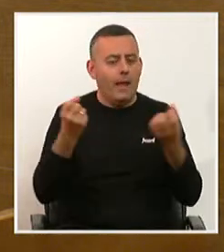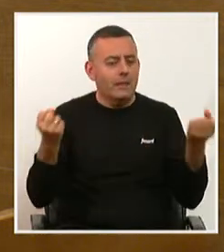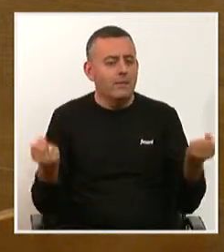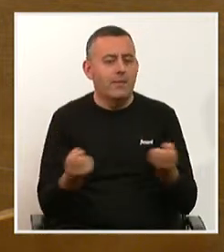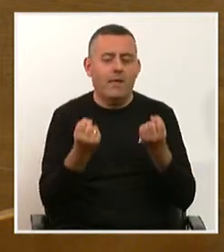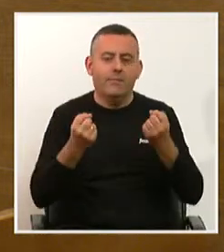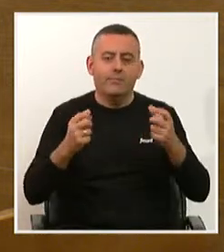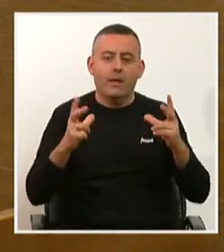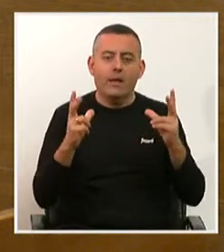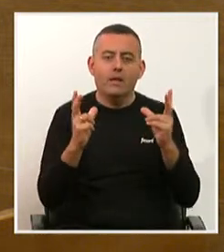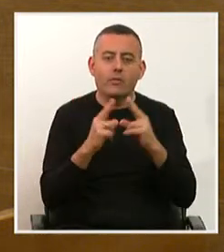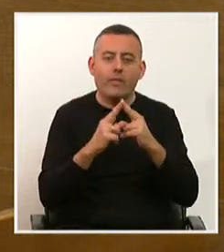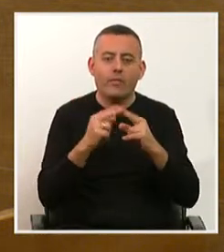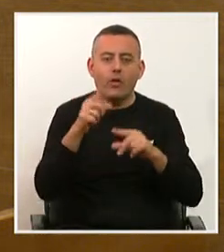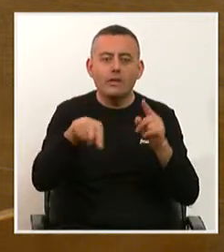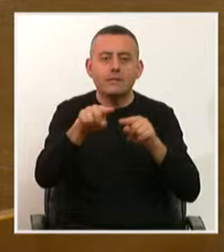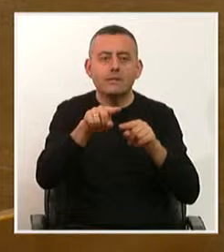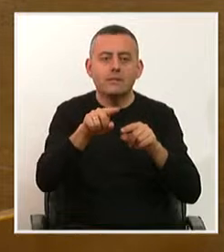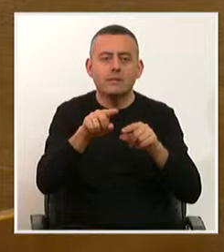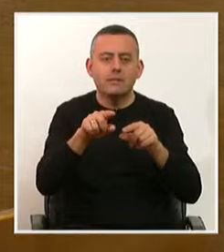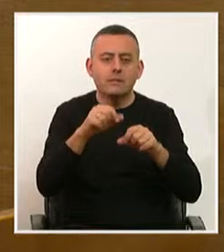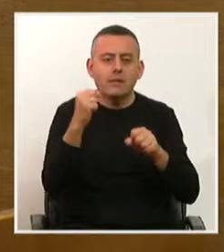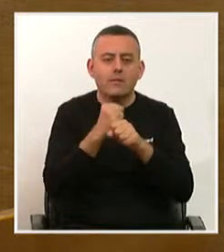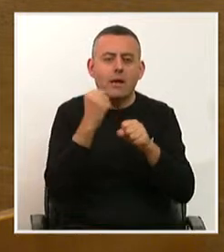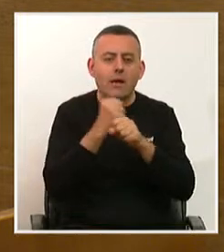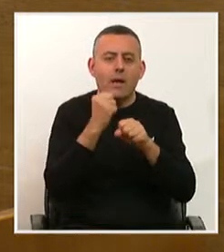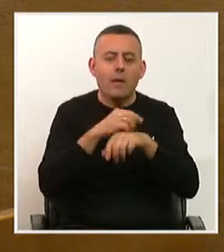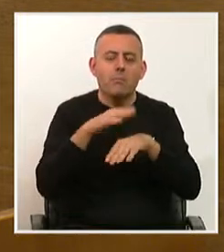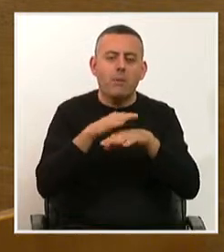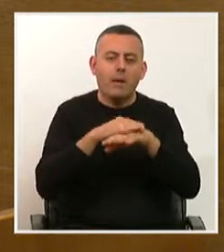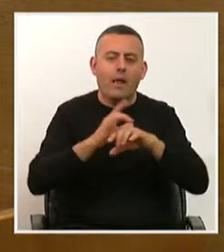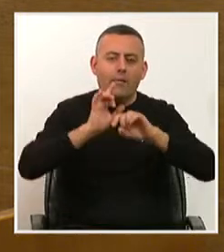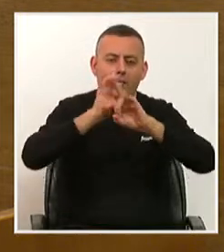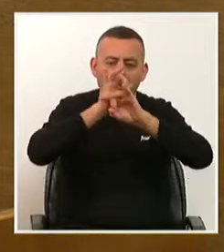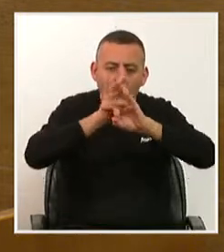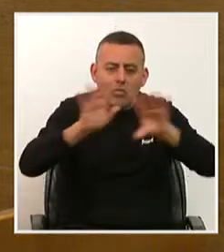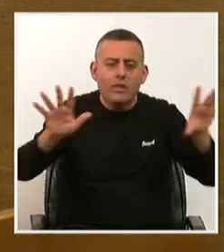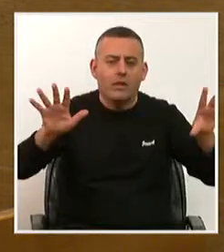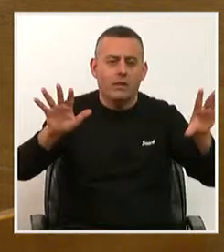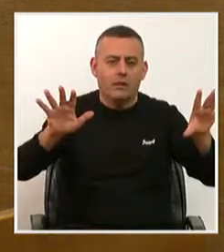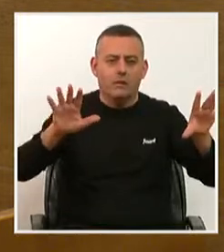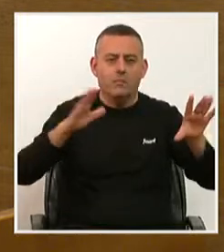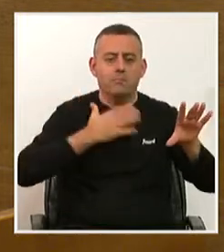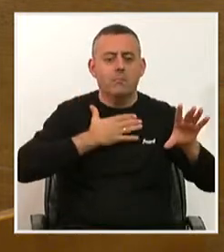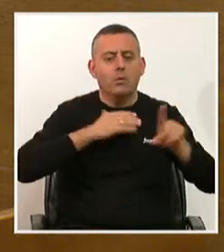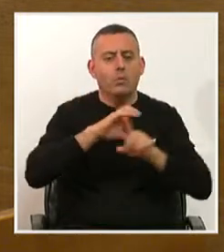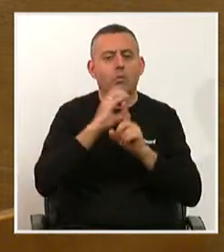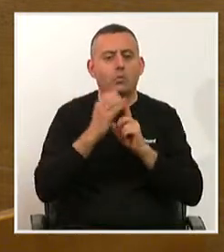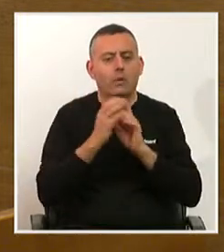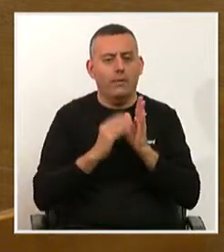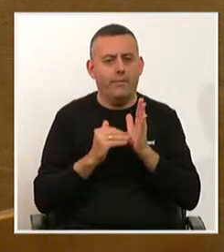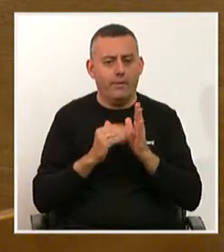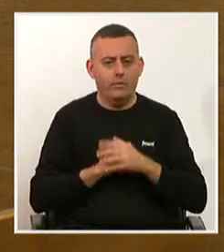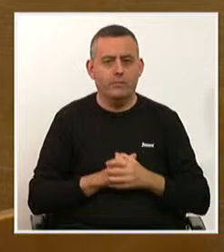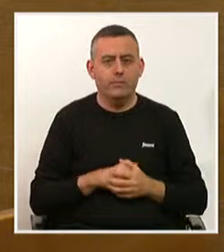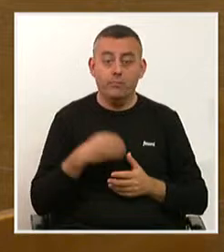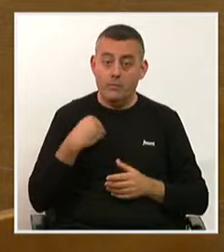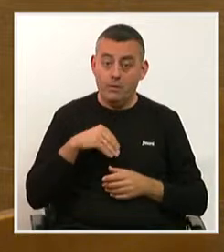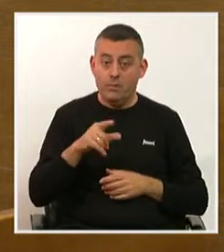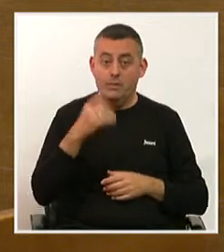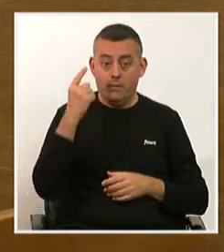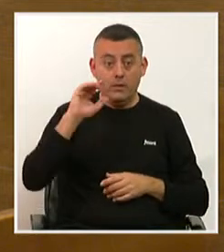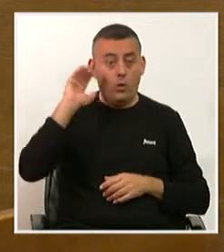asocia que Per difondre la nuestra cultura valenciana saben que presupuestos de la conseller de